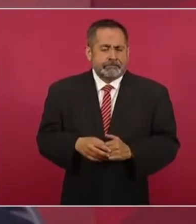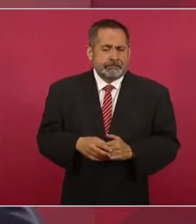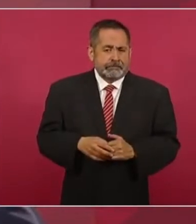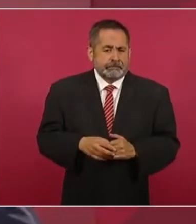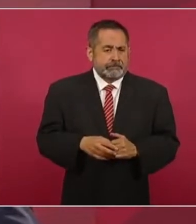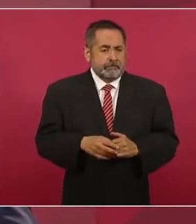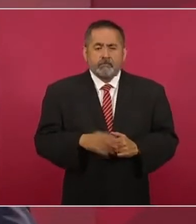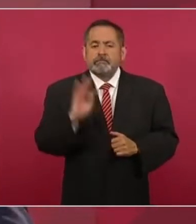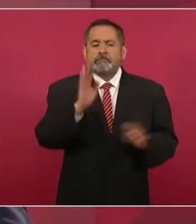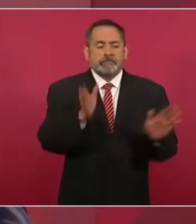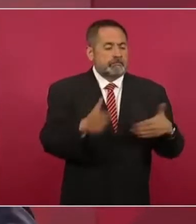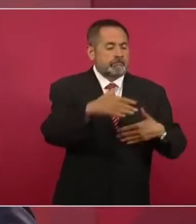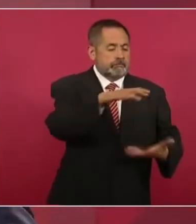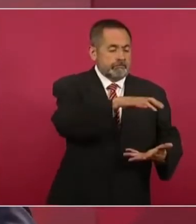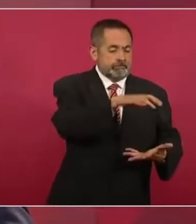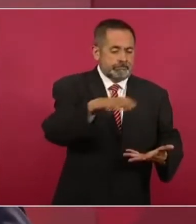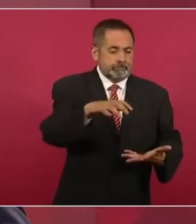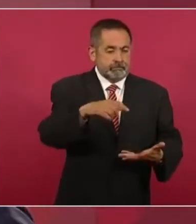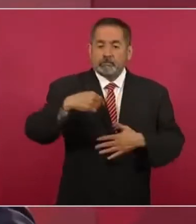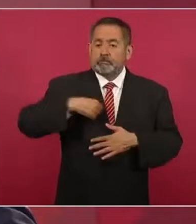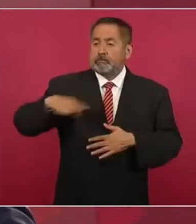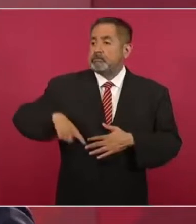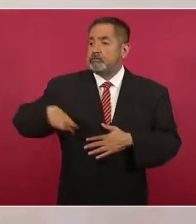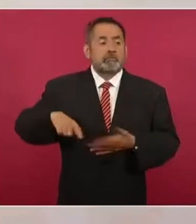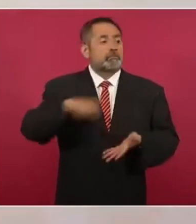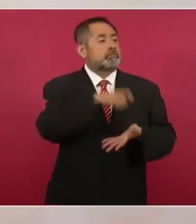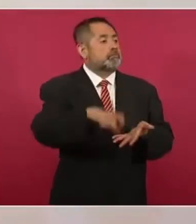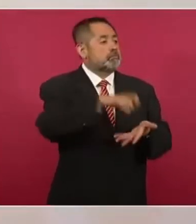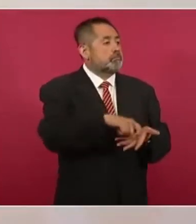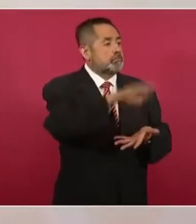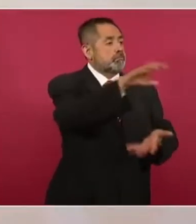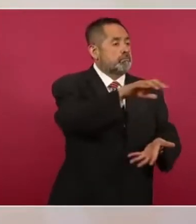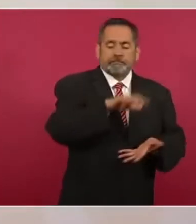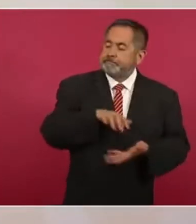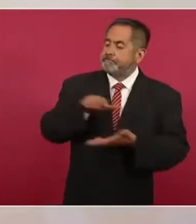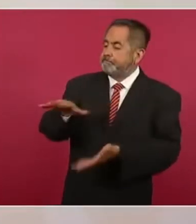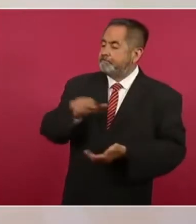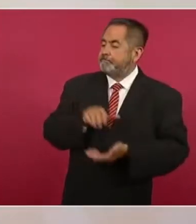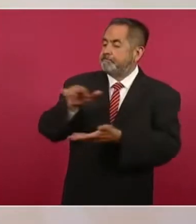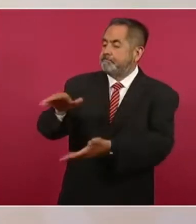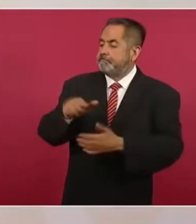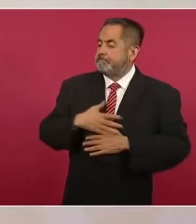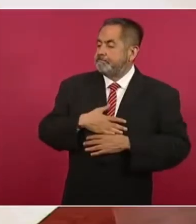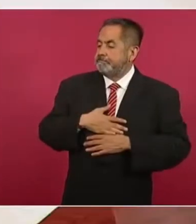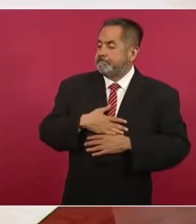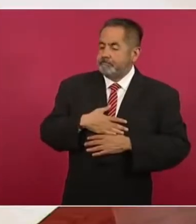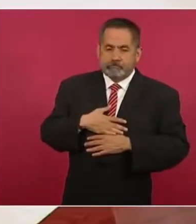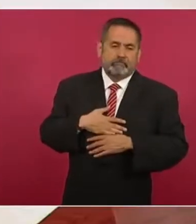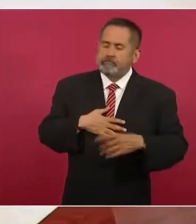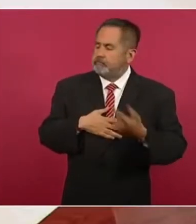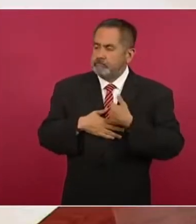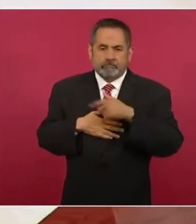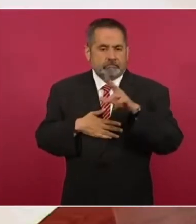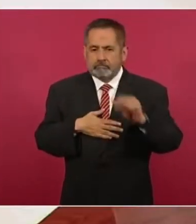Si es despensa, que no compre el gobierno las despensas y se las entregue,